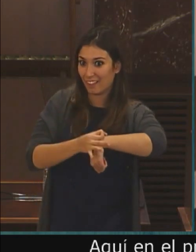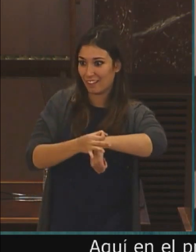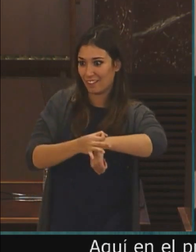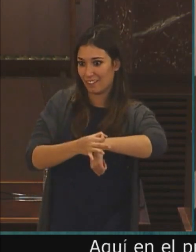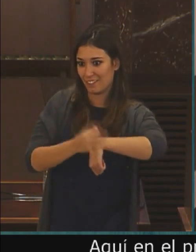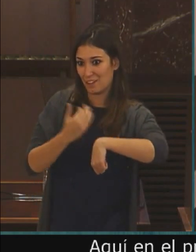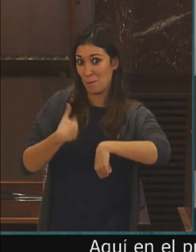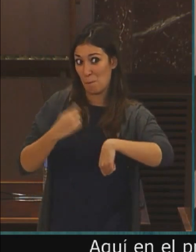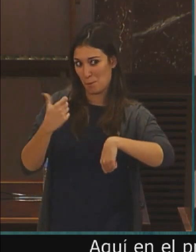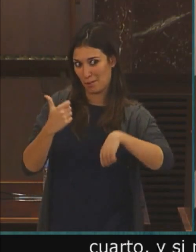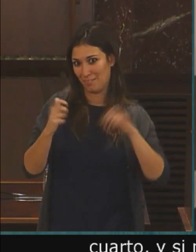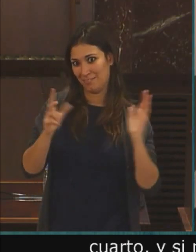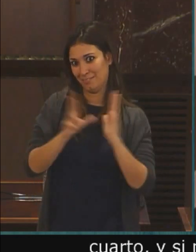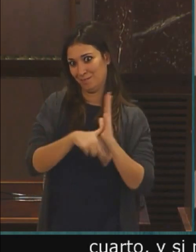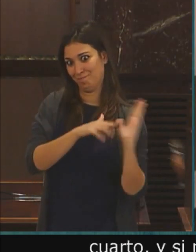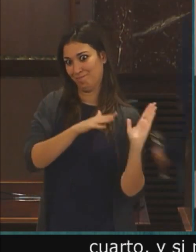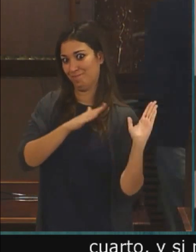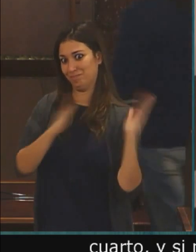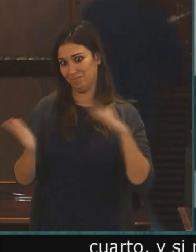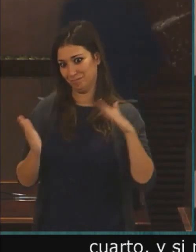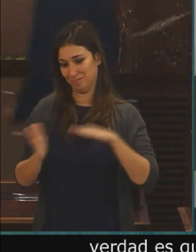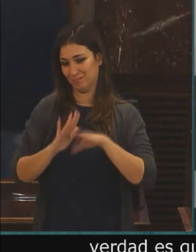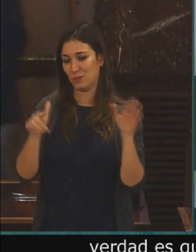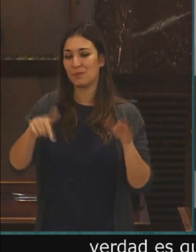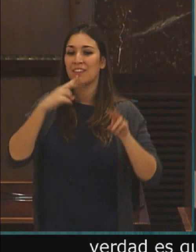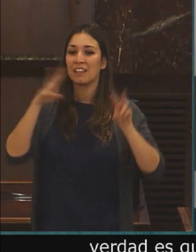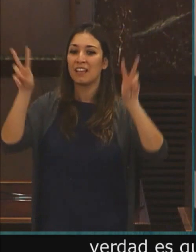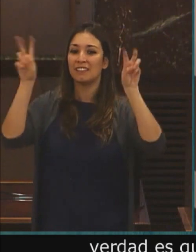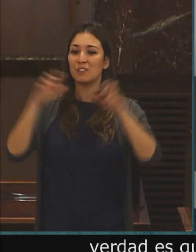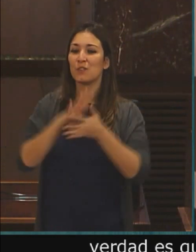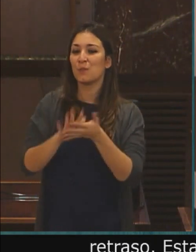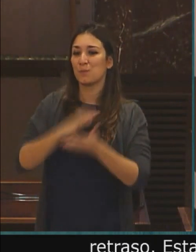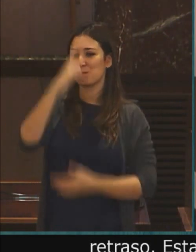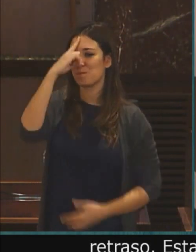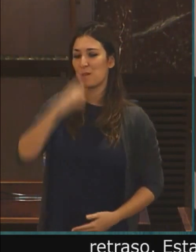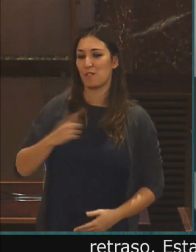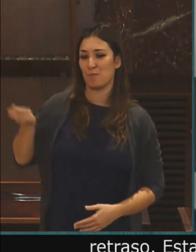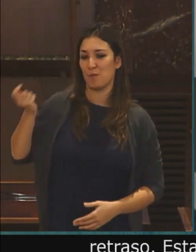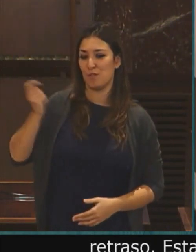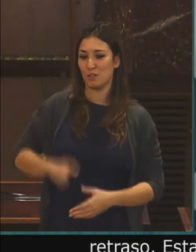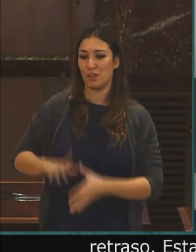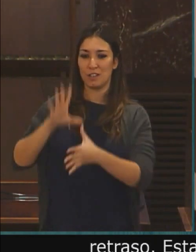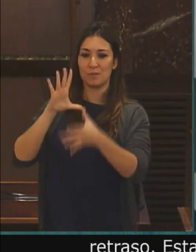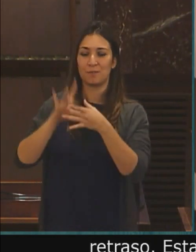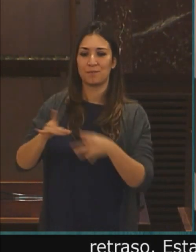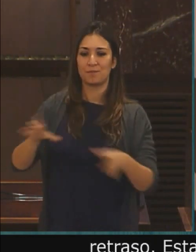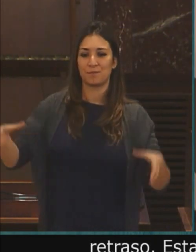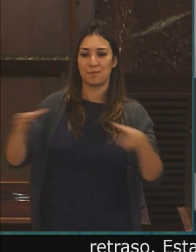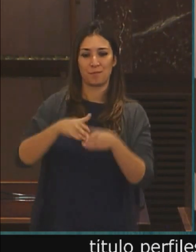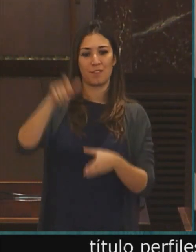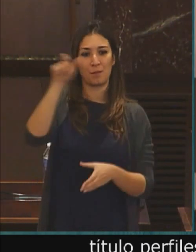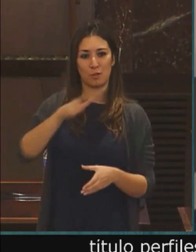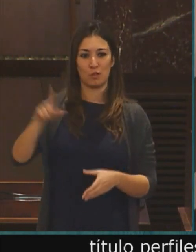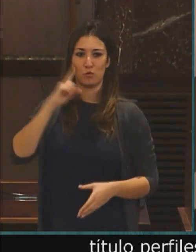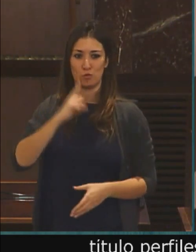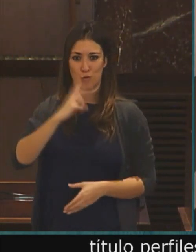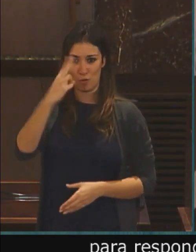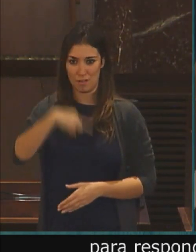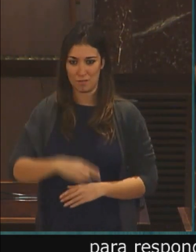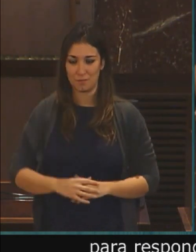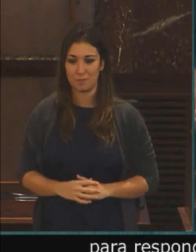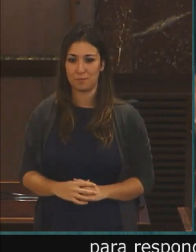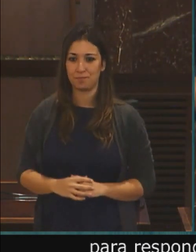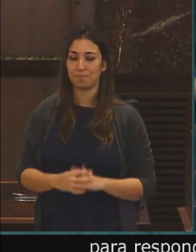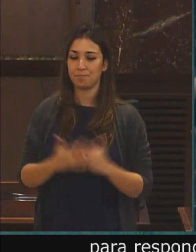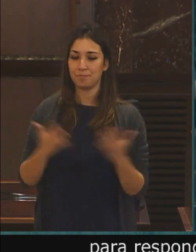llevamos algo de retraso. Esta conferencia tiene por título perfiles profesionales requeridos para responder al colectivo de personas con sordoceguera.